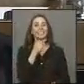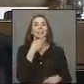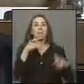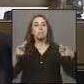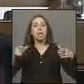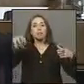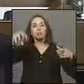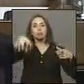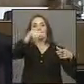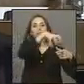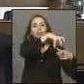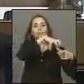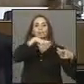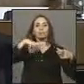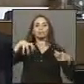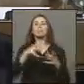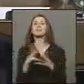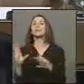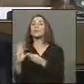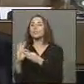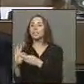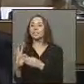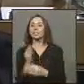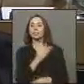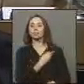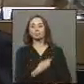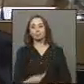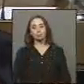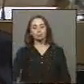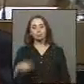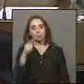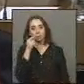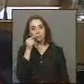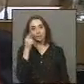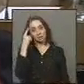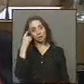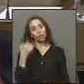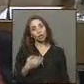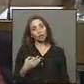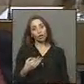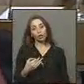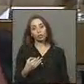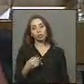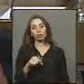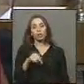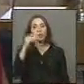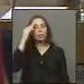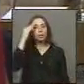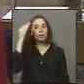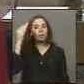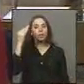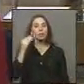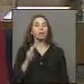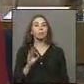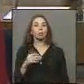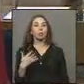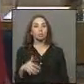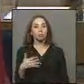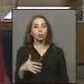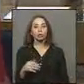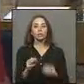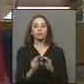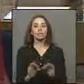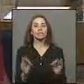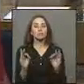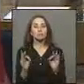alrededores. Bueno, muchas gracias, presidente. Lógicamente que este es un día muy importante, muy